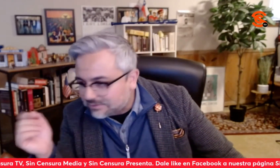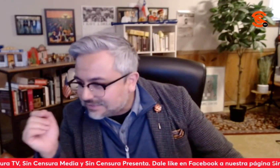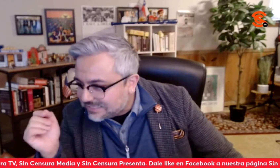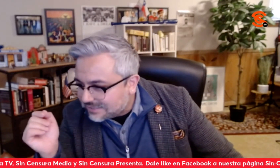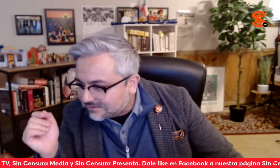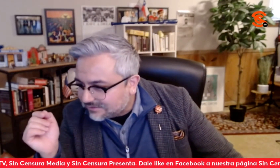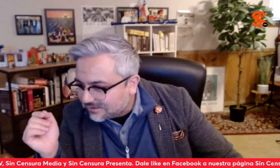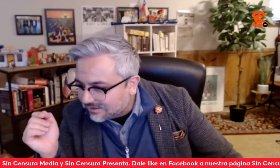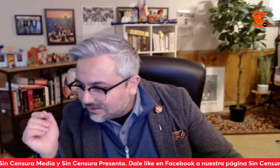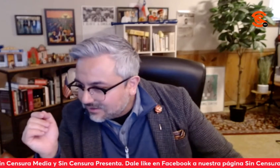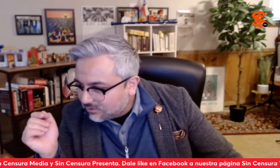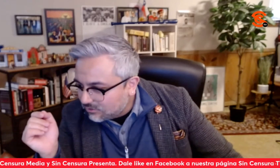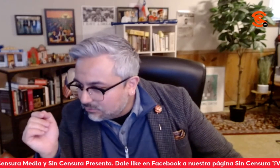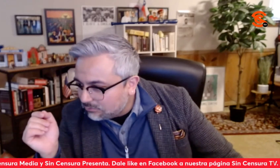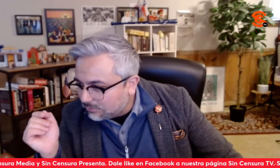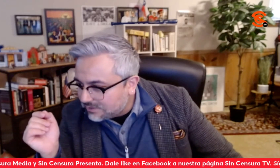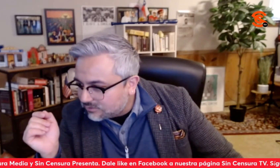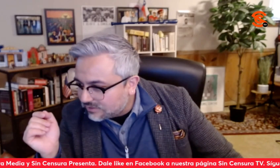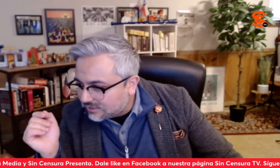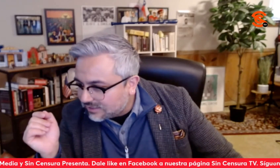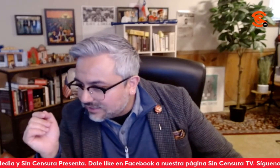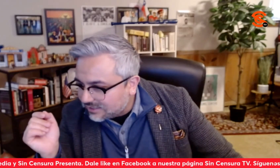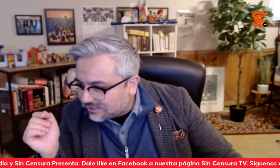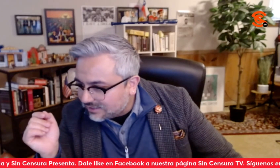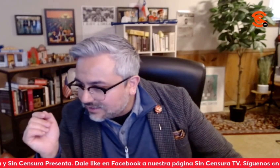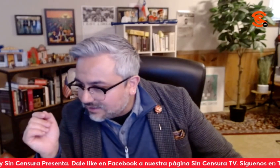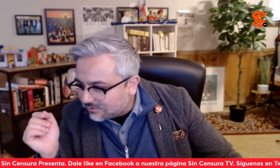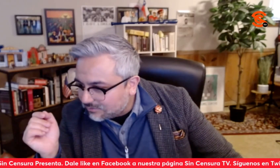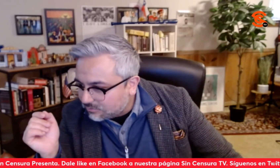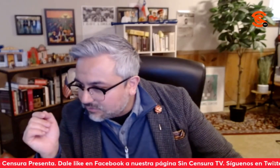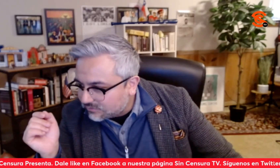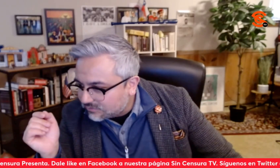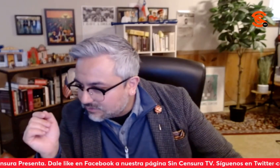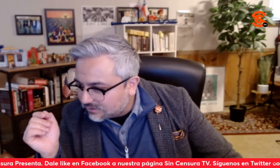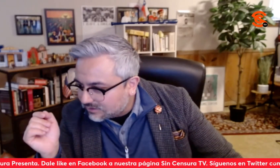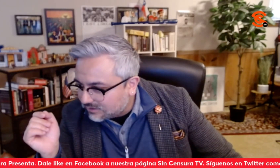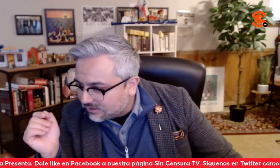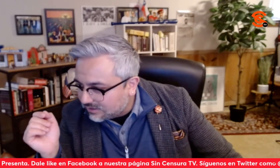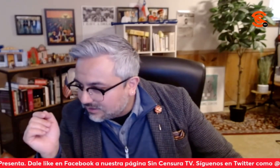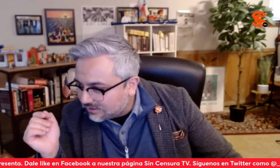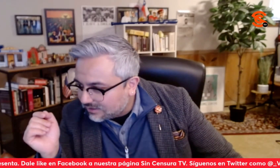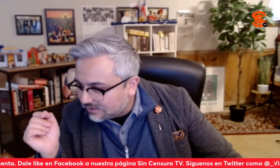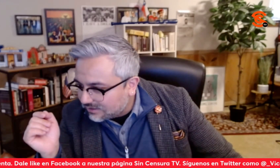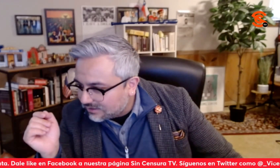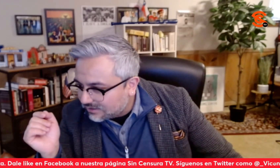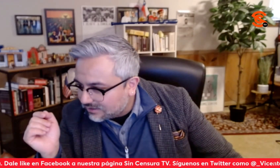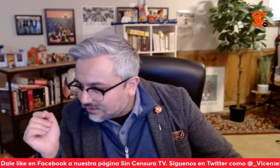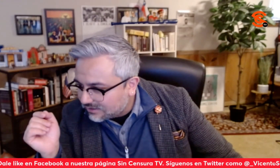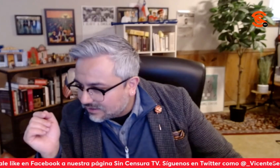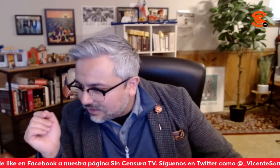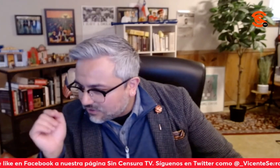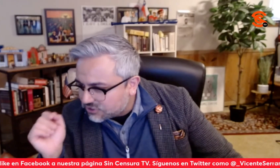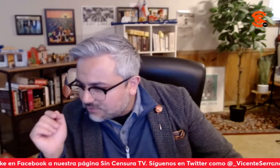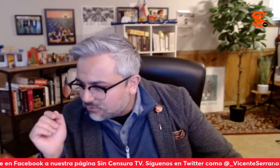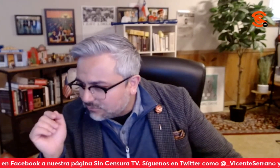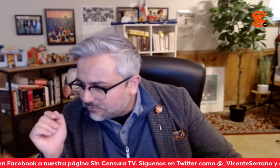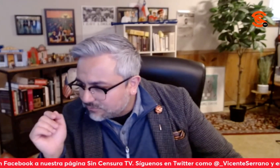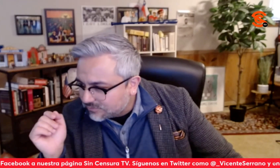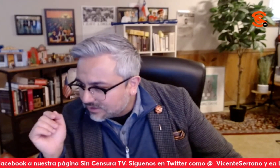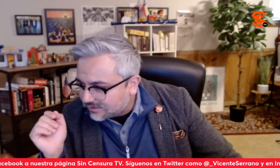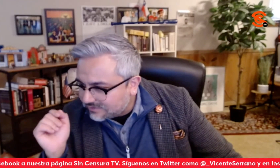fueron desmentidas hubo un momento en el que pues Claudia